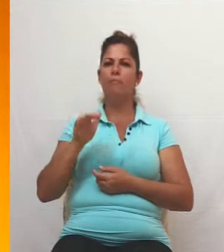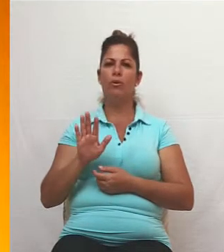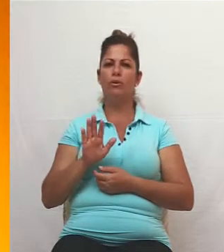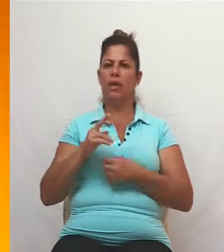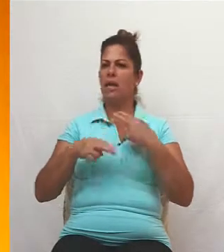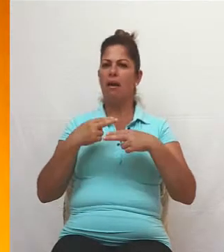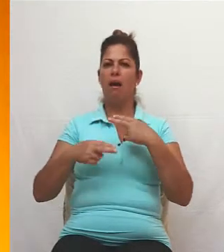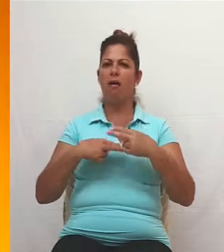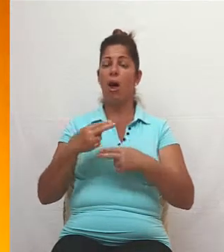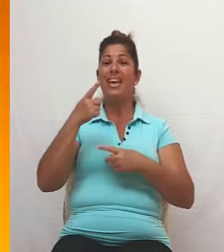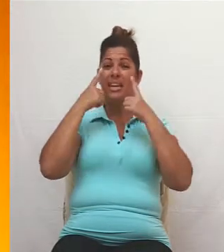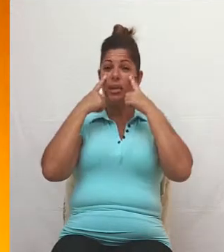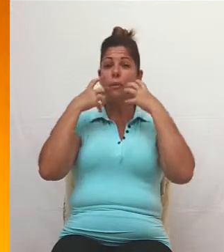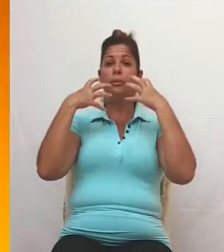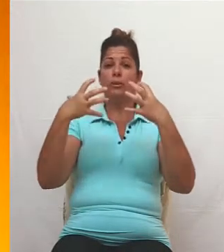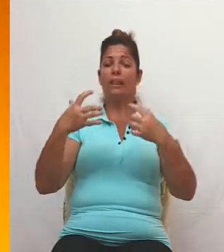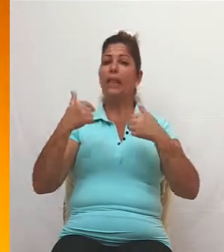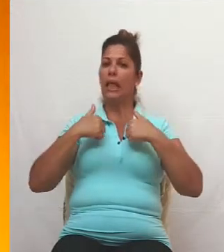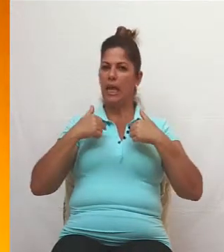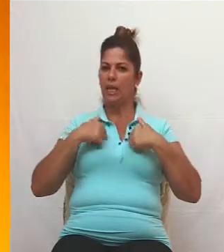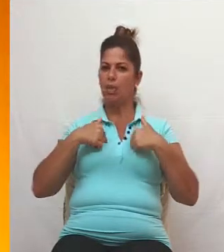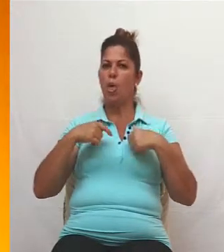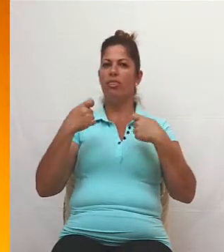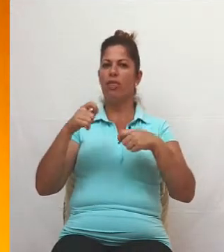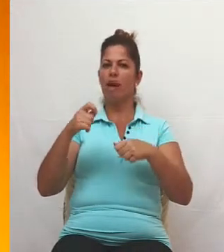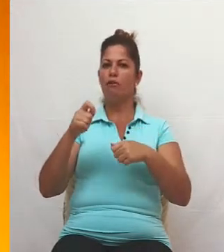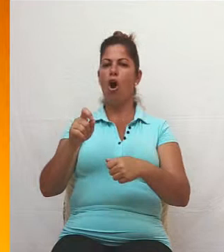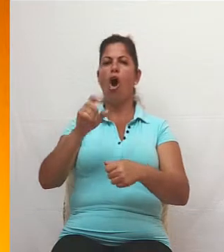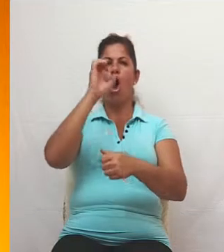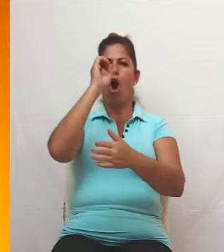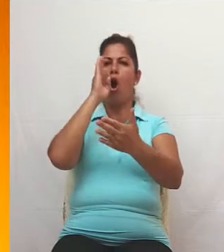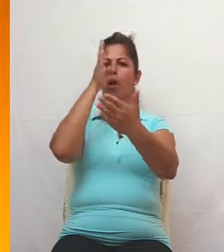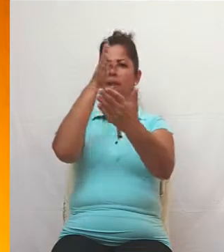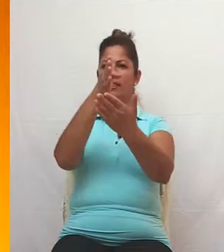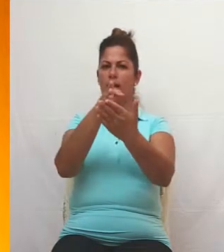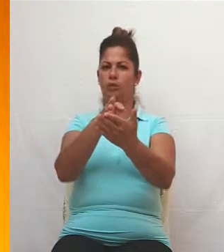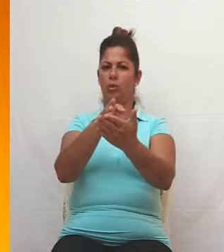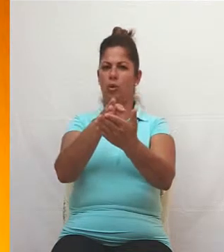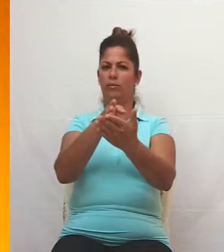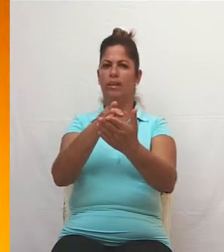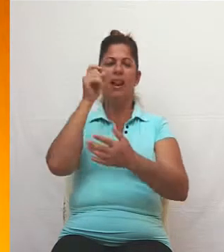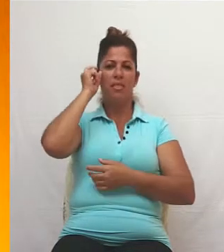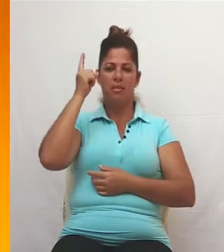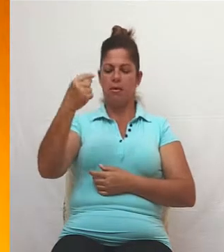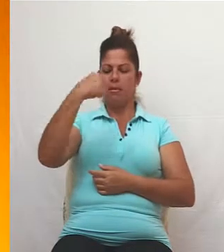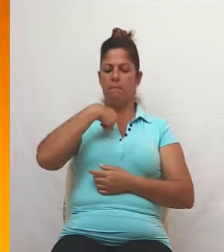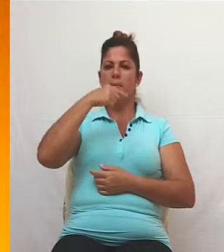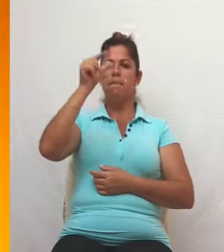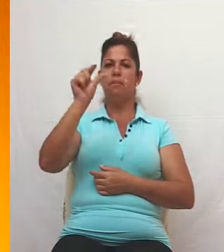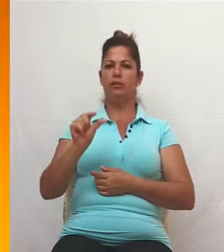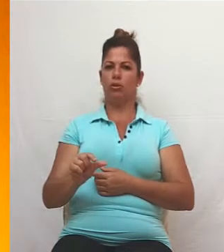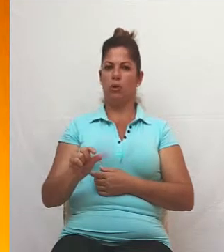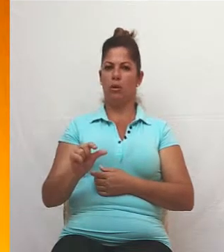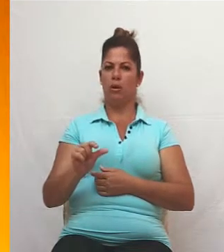mismo no importa lo que haga lo importante es mantenerme orientado a la